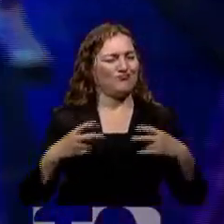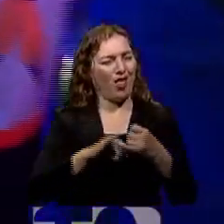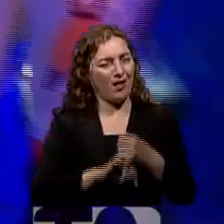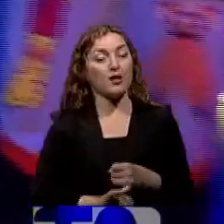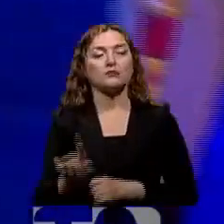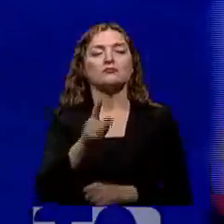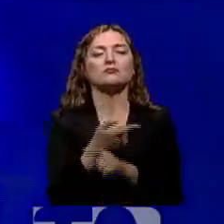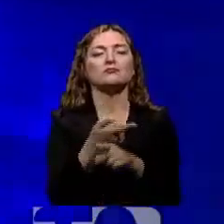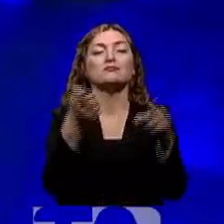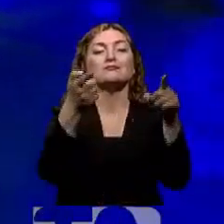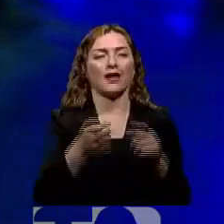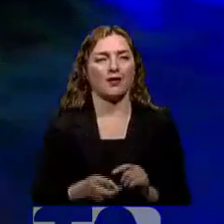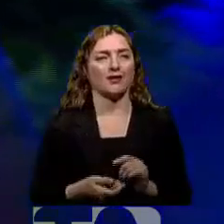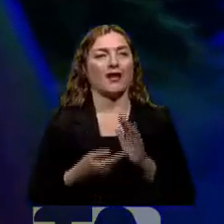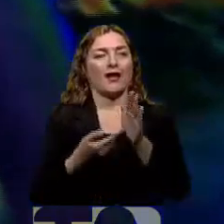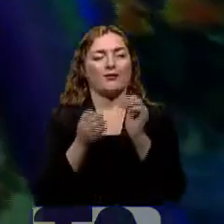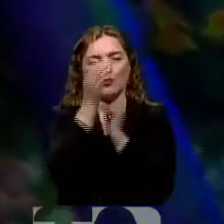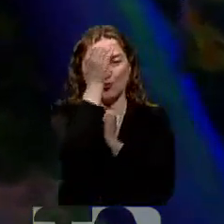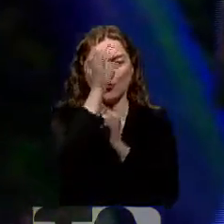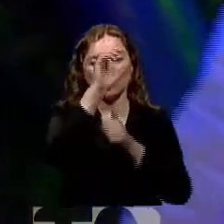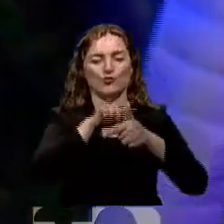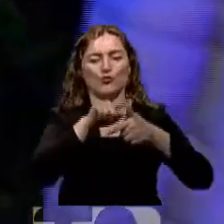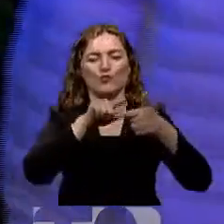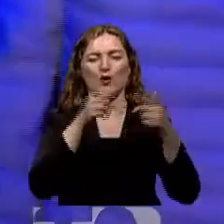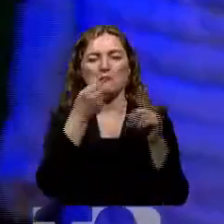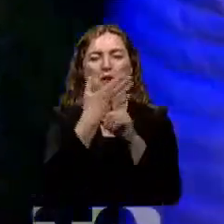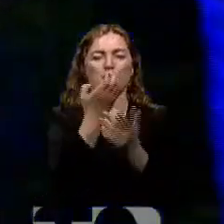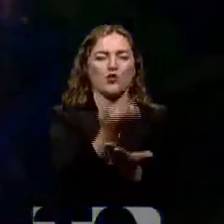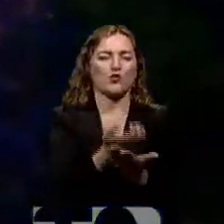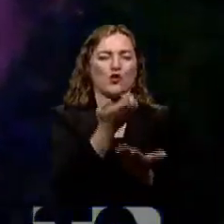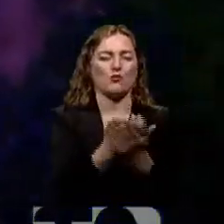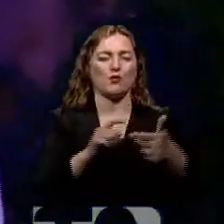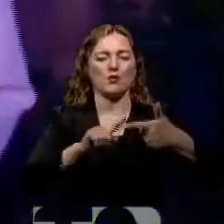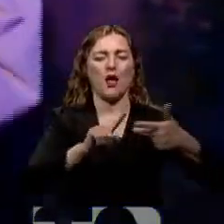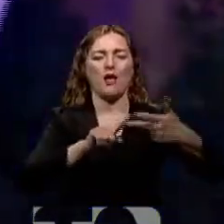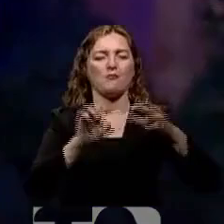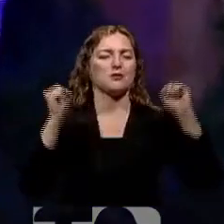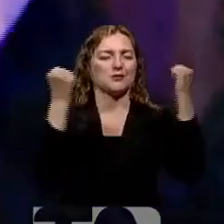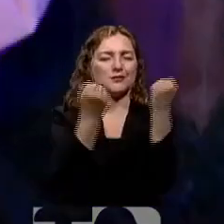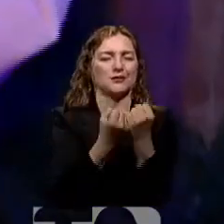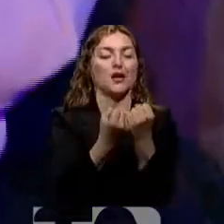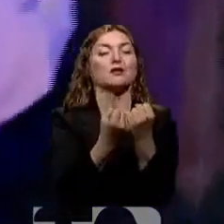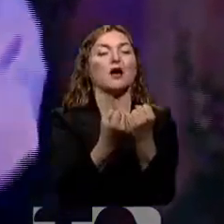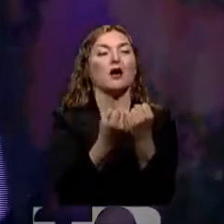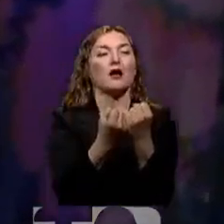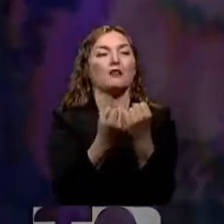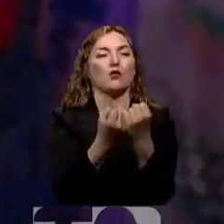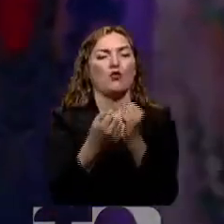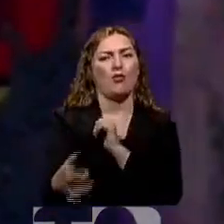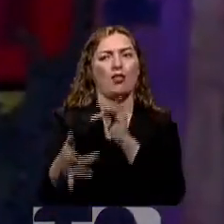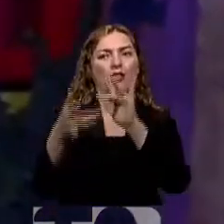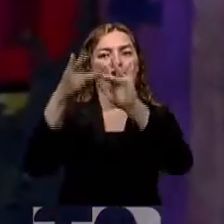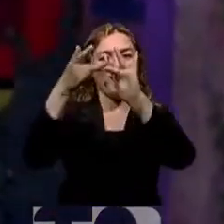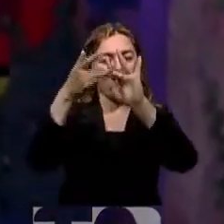desde sus distintas dimensiones, cultural, cómo nos afecta económicamente, socialmente, cómo nos conecta a través de